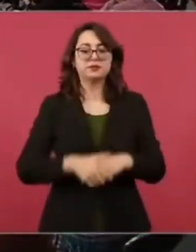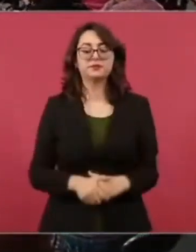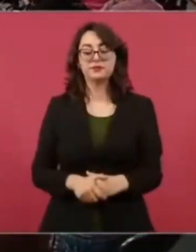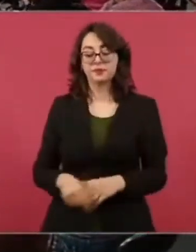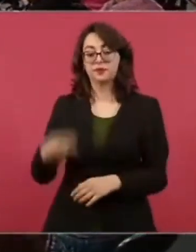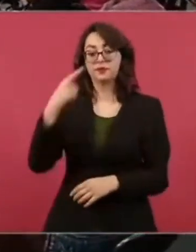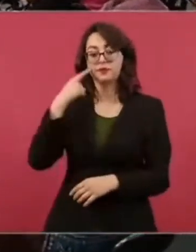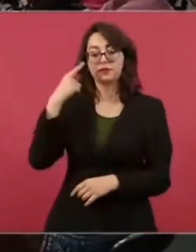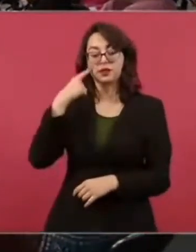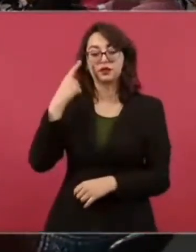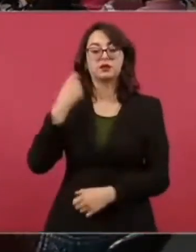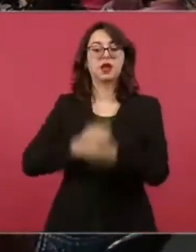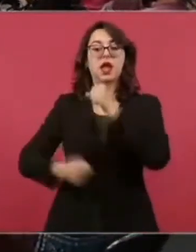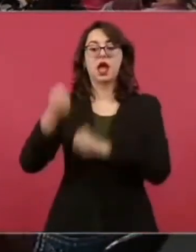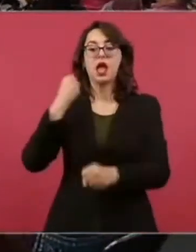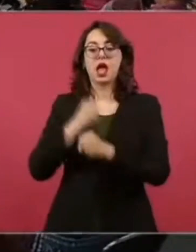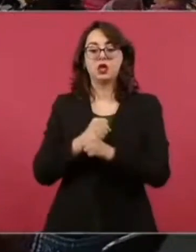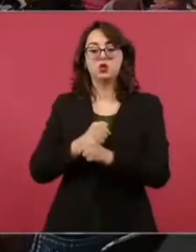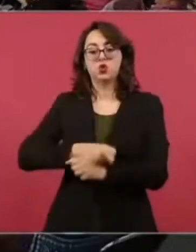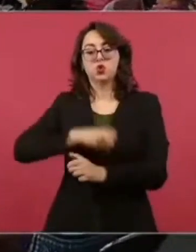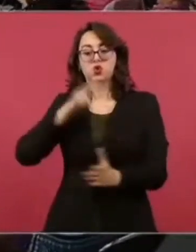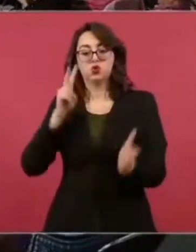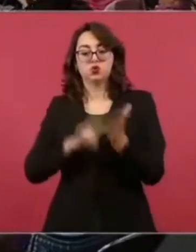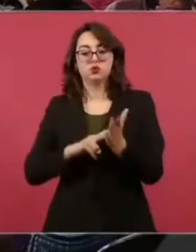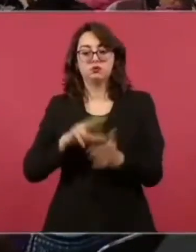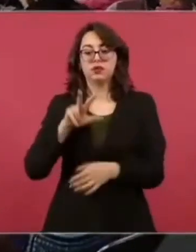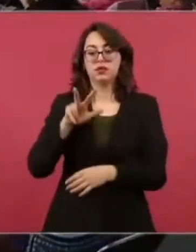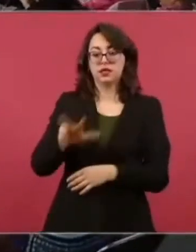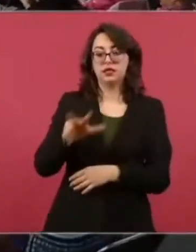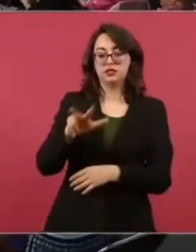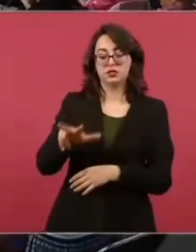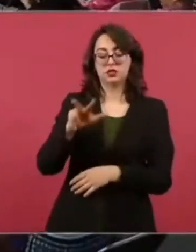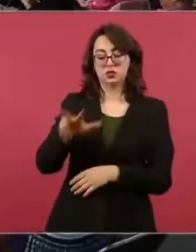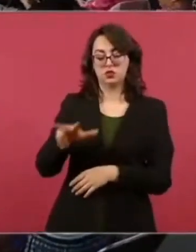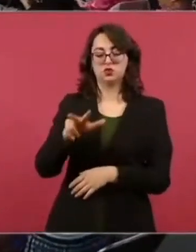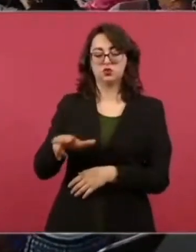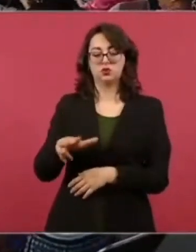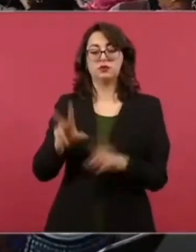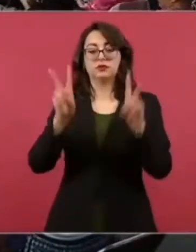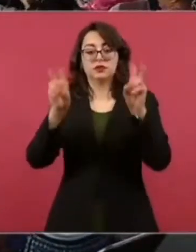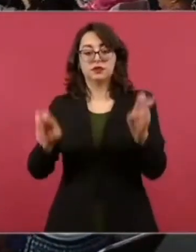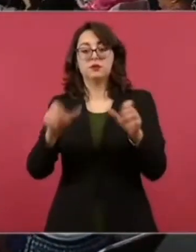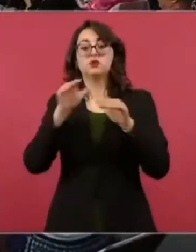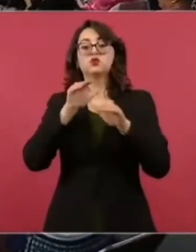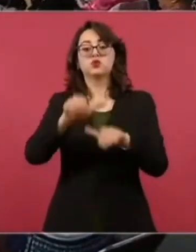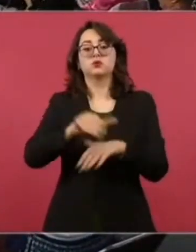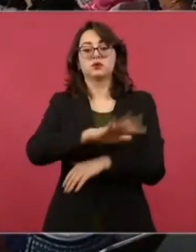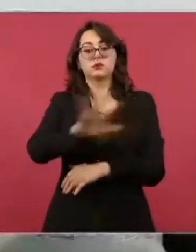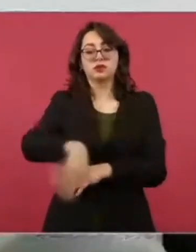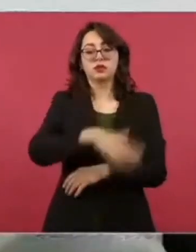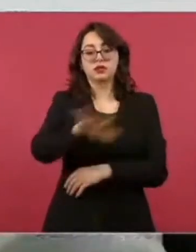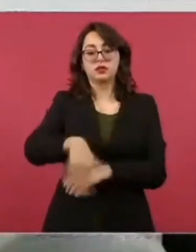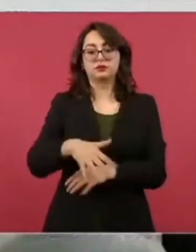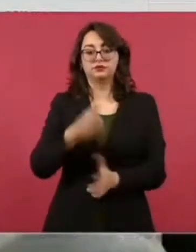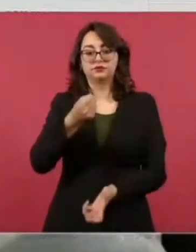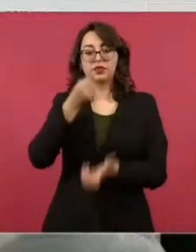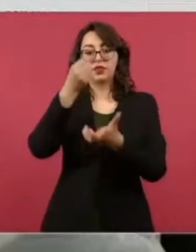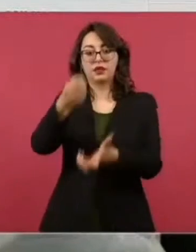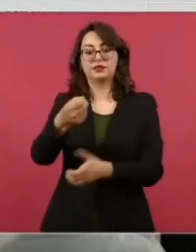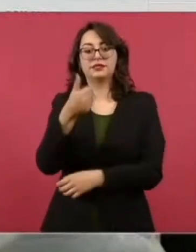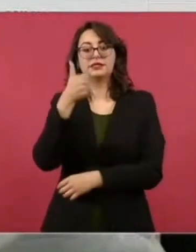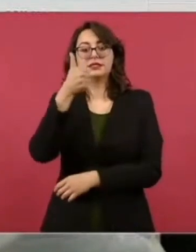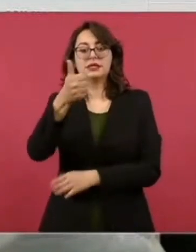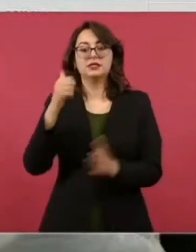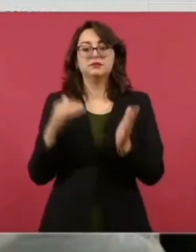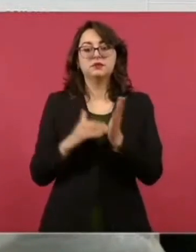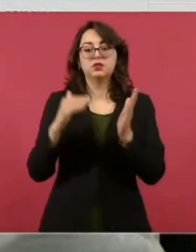seis millones si no estoy mal seis millones ochocientos veintitrés